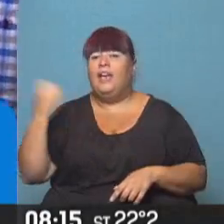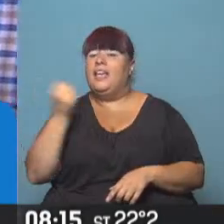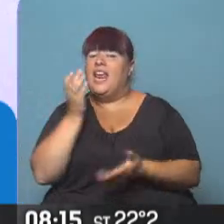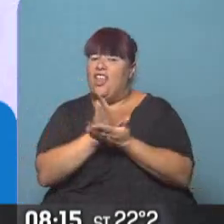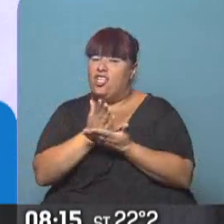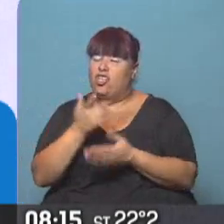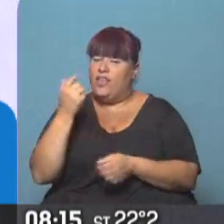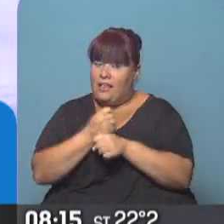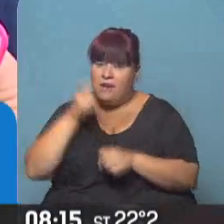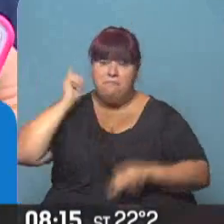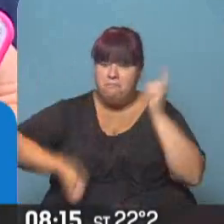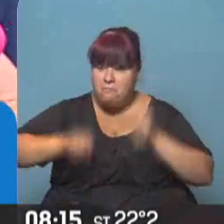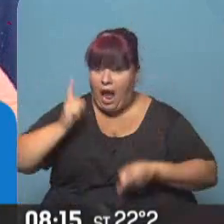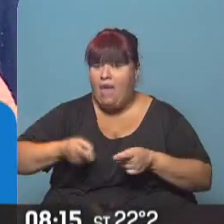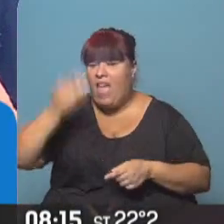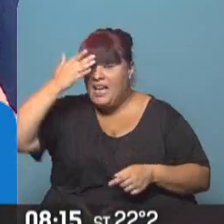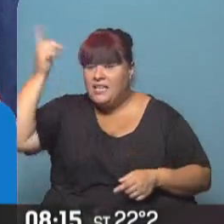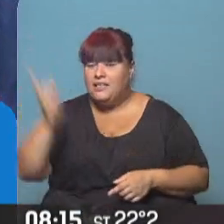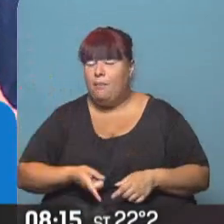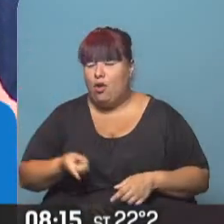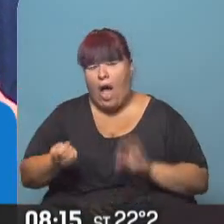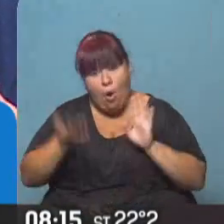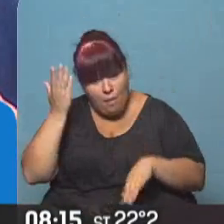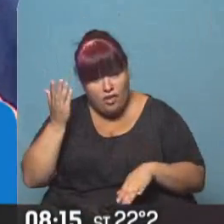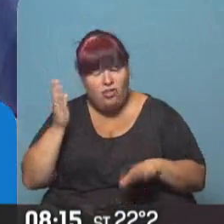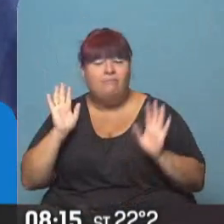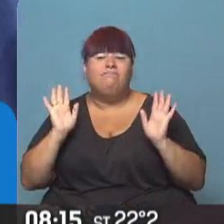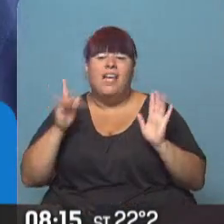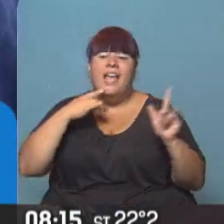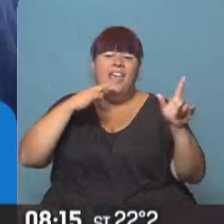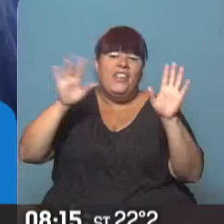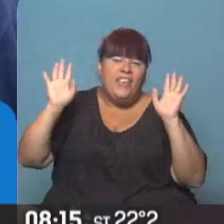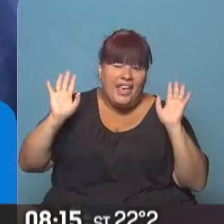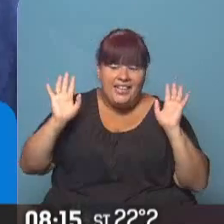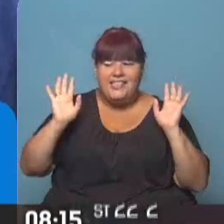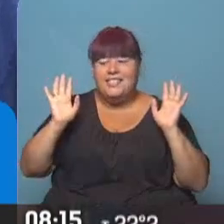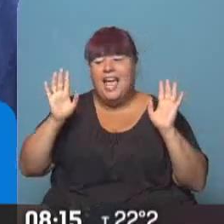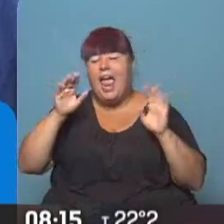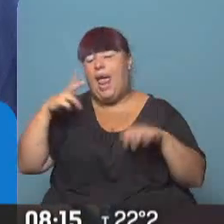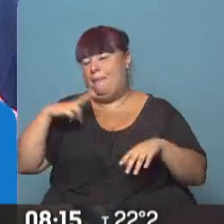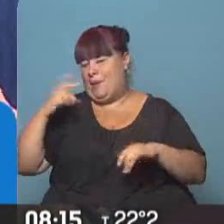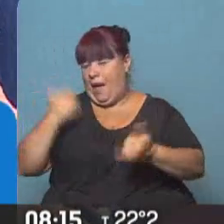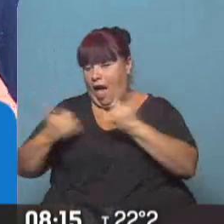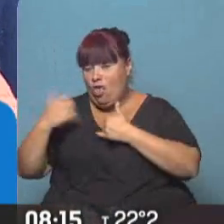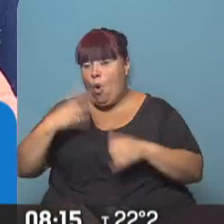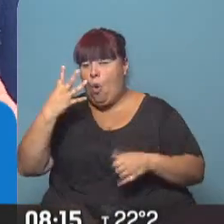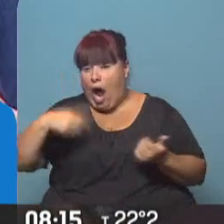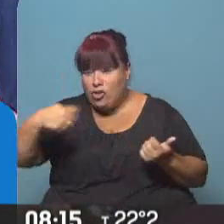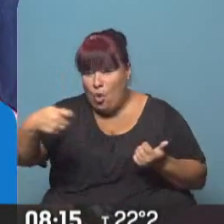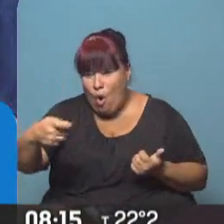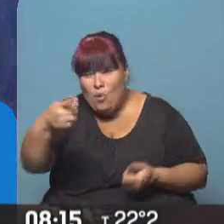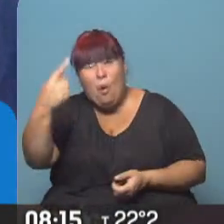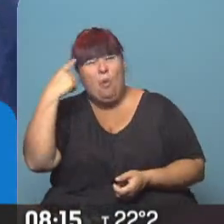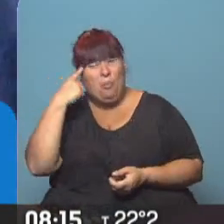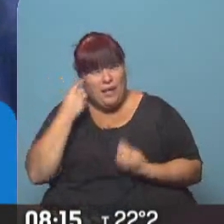los trabajadores y quieren imponer un 15%, que por ahí estuvieron diciendo, extraoficialmente en 4 cuotas. ¿Se